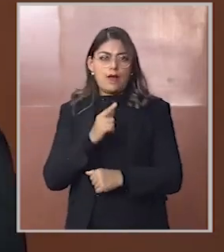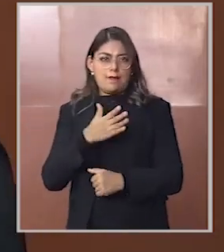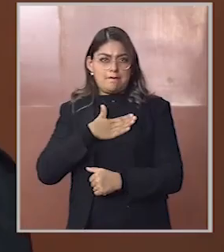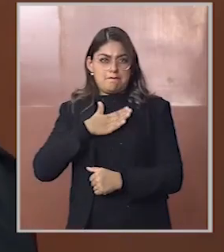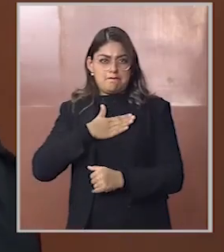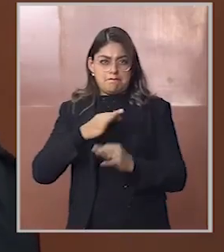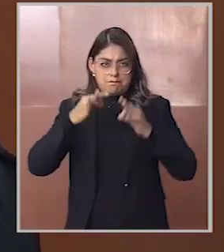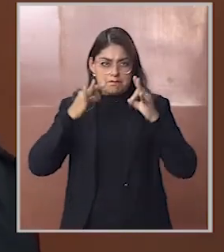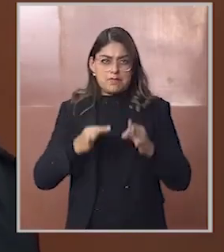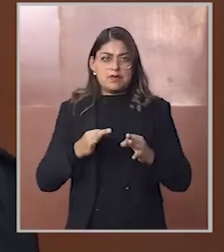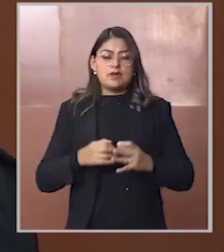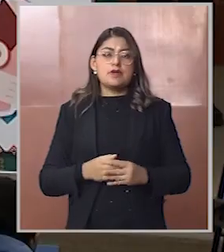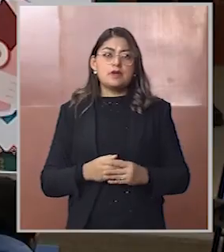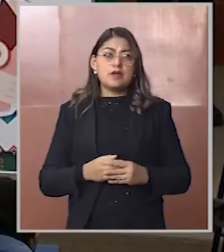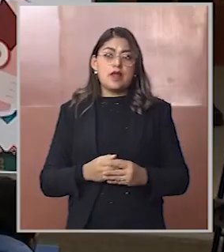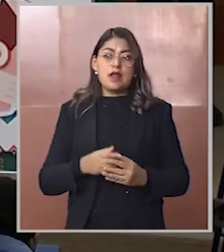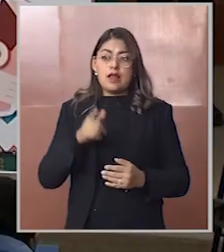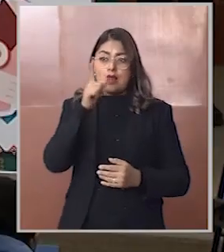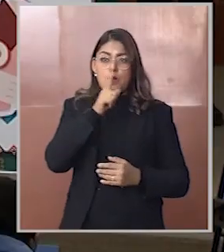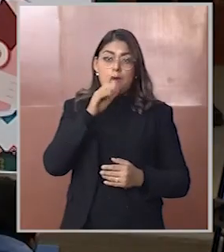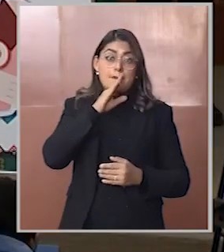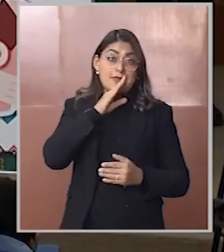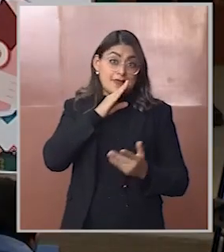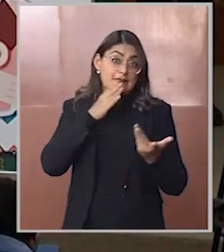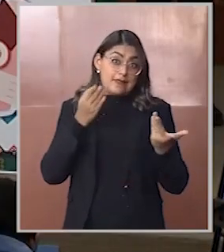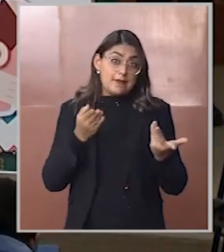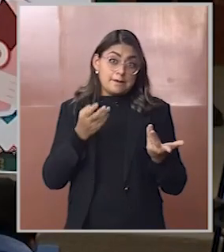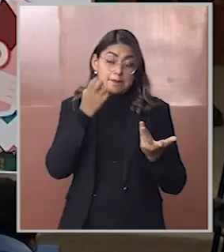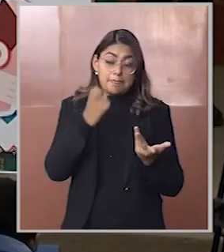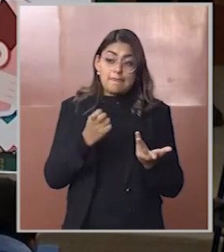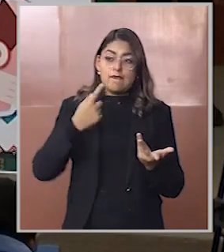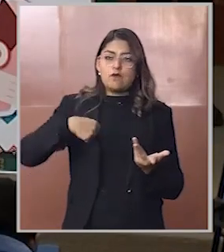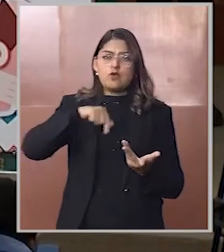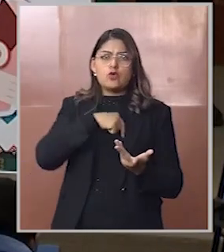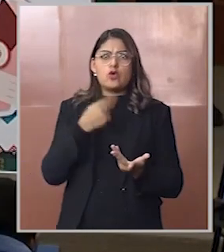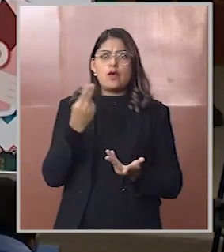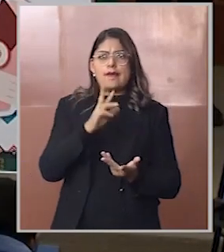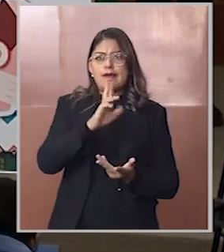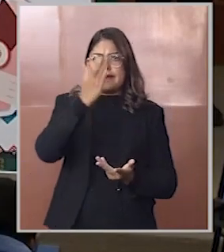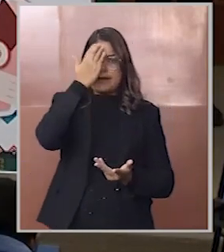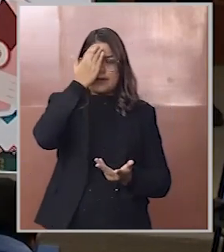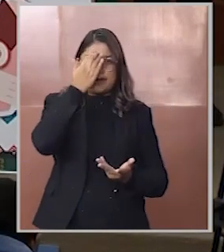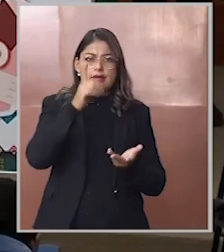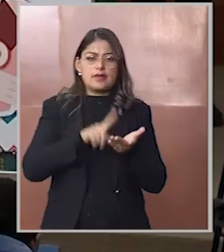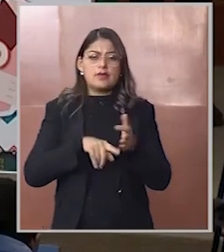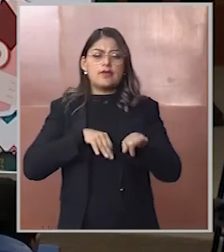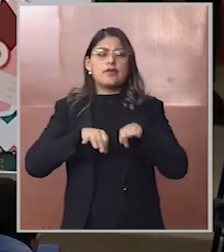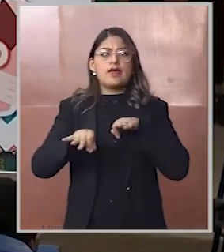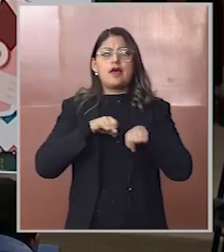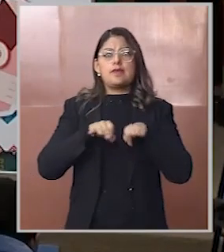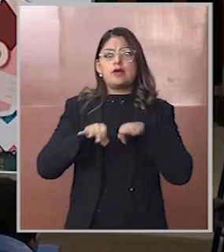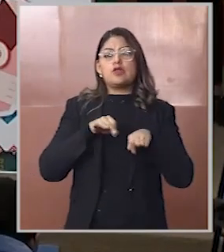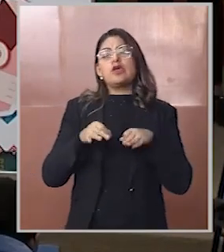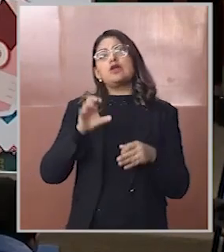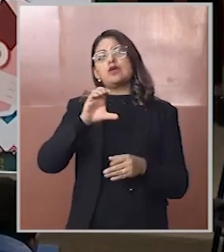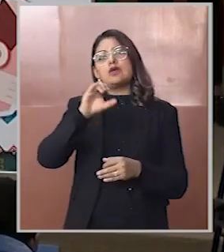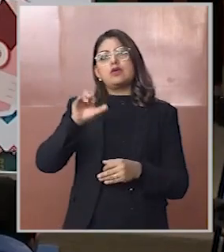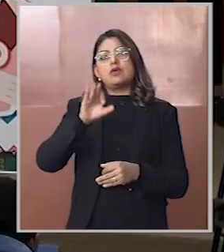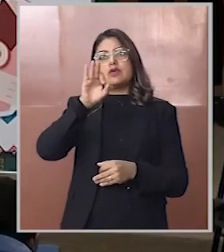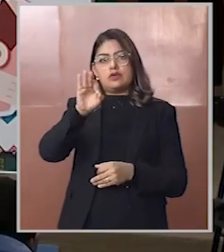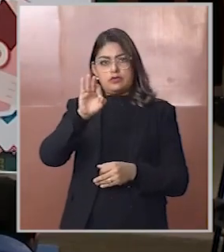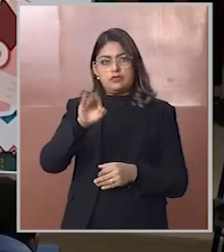materna y y desde luego yo creo que que hay que reconocer esta gran labor del del Consejo de la